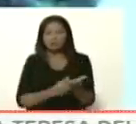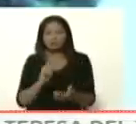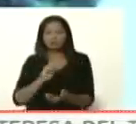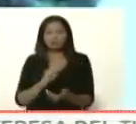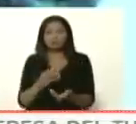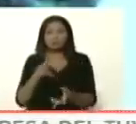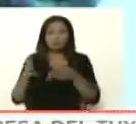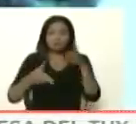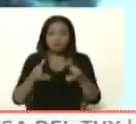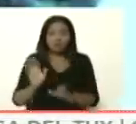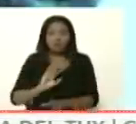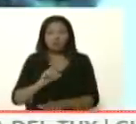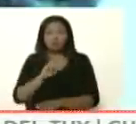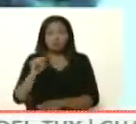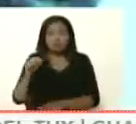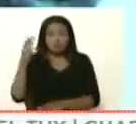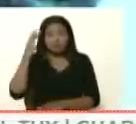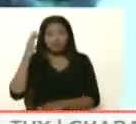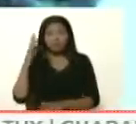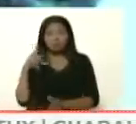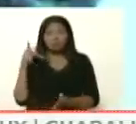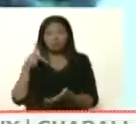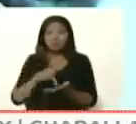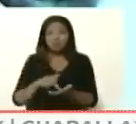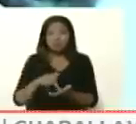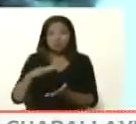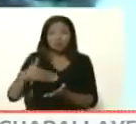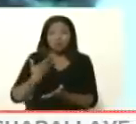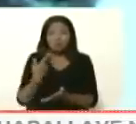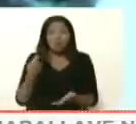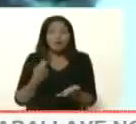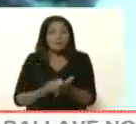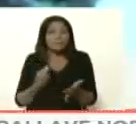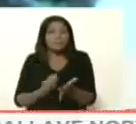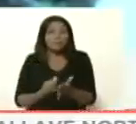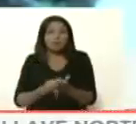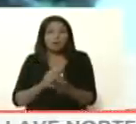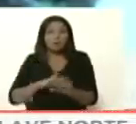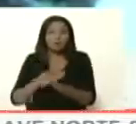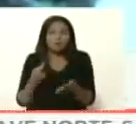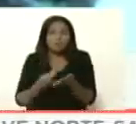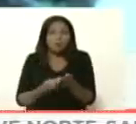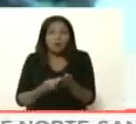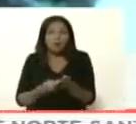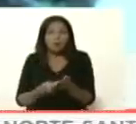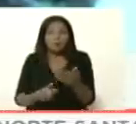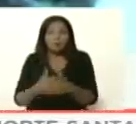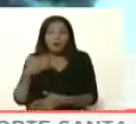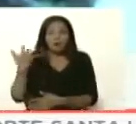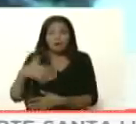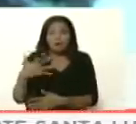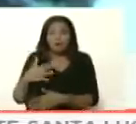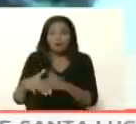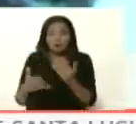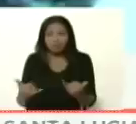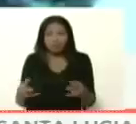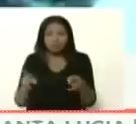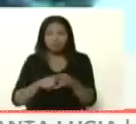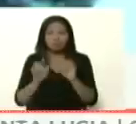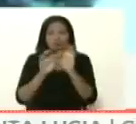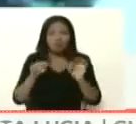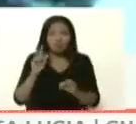Metro de Caracas usted sabe que se podía montar solamente los que podían pagar el pasaje, porque era el pasaje más caro, inclusive que el